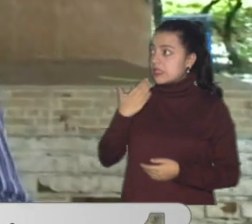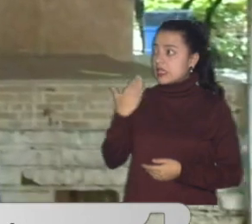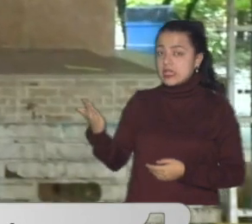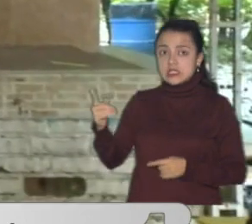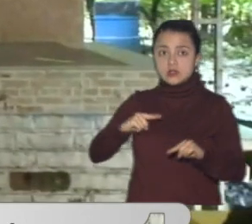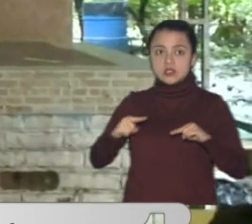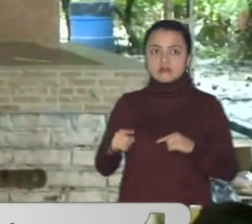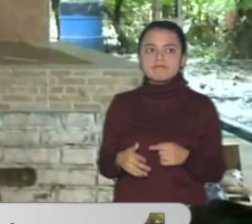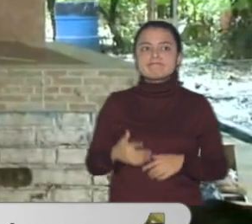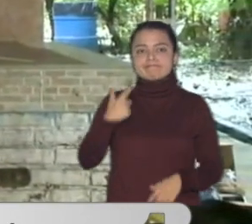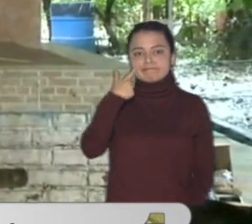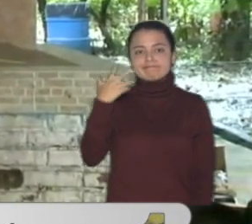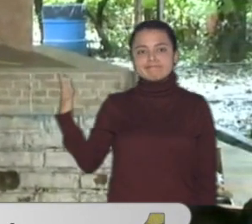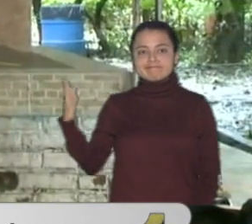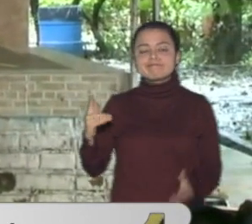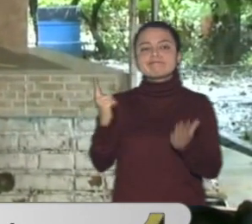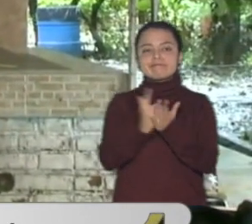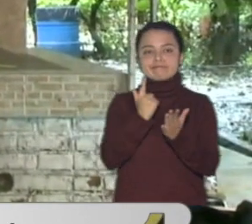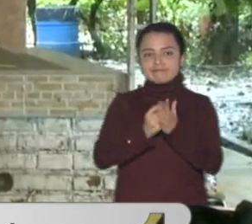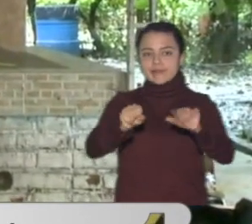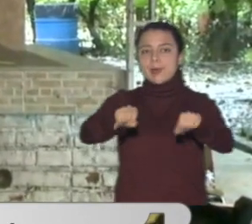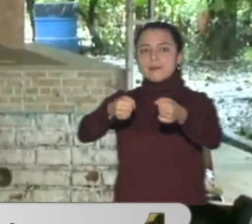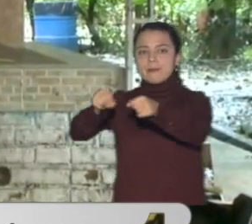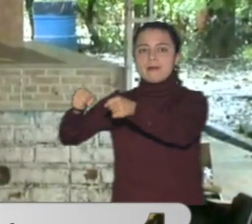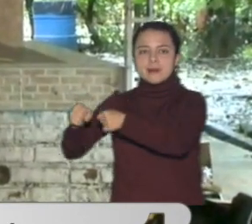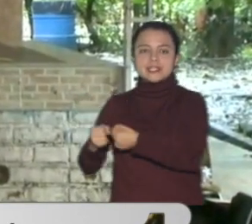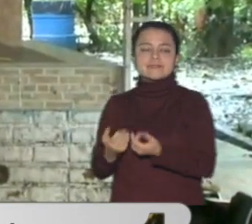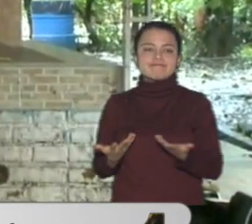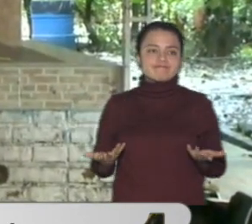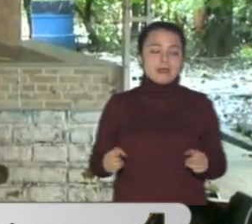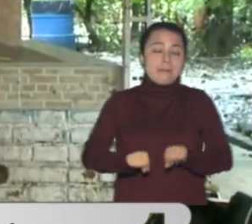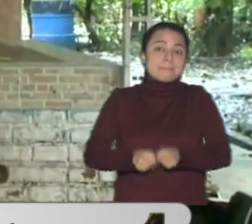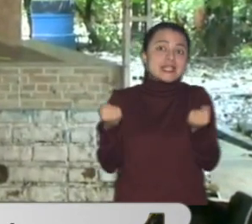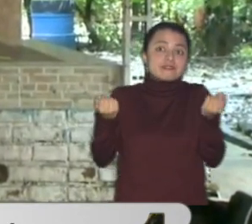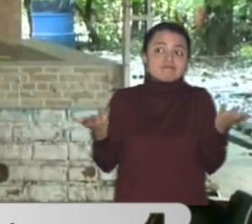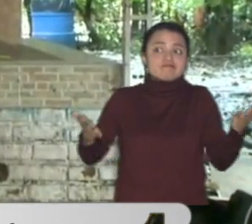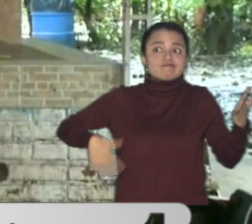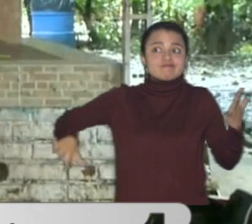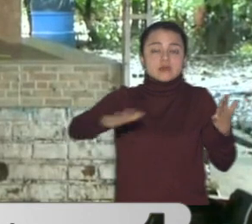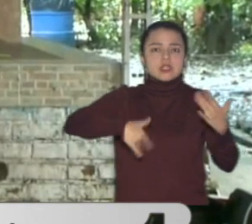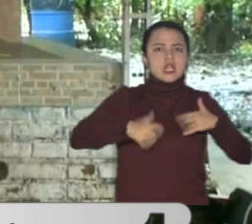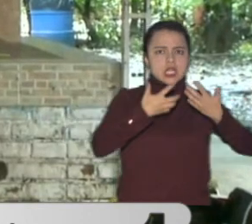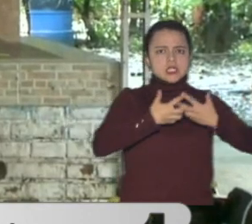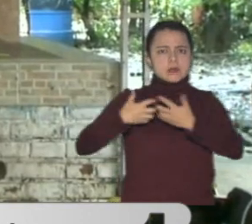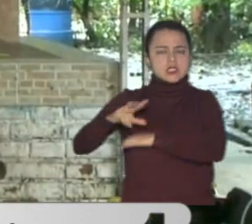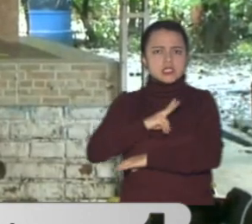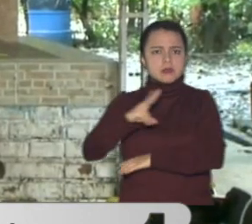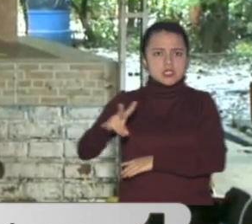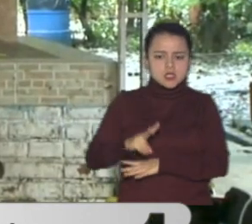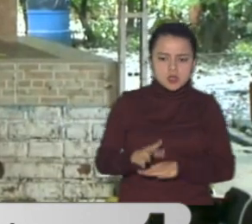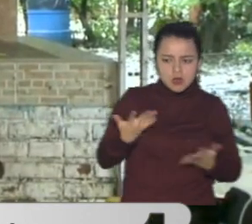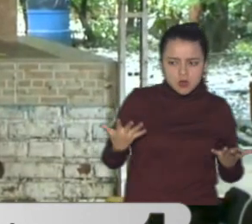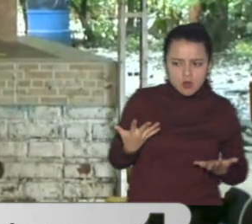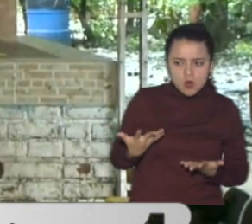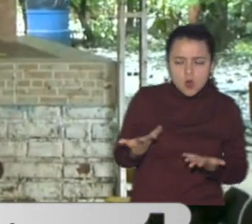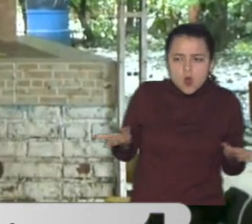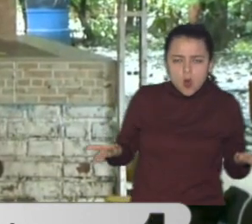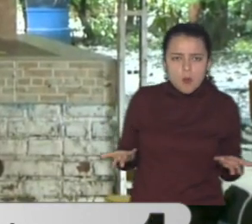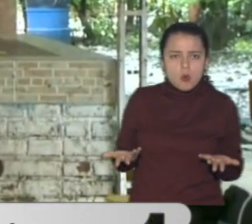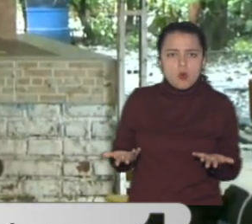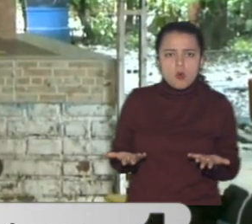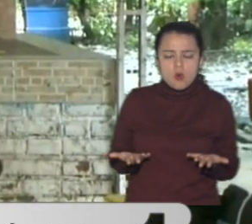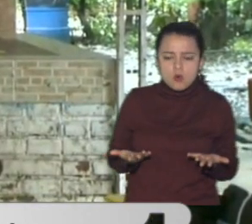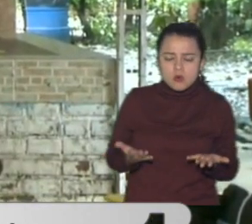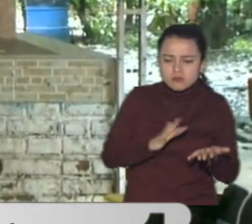han resultado deteriorados por esta inundación. Las empresas municipales de la capital del Valle del Cauca continúan realizando